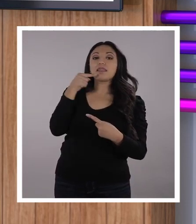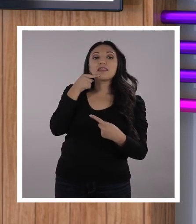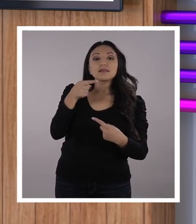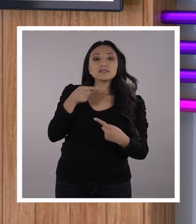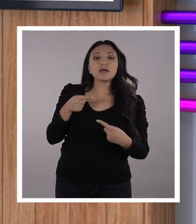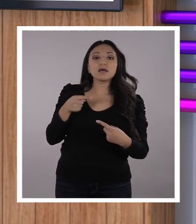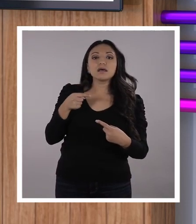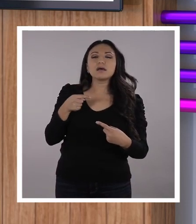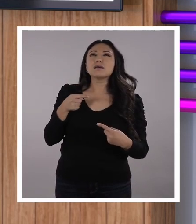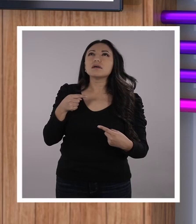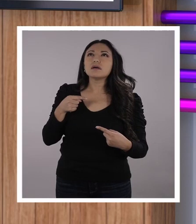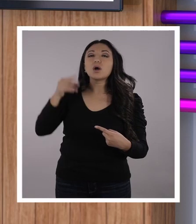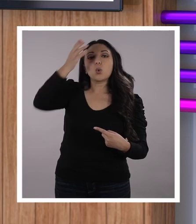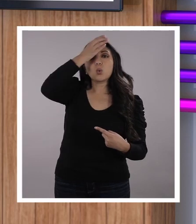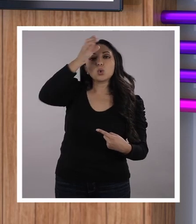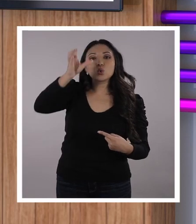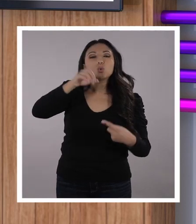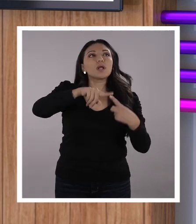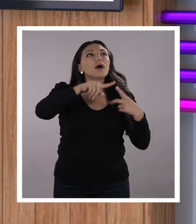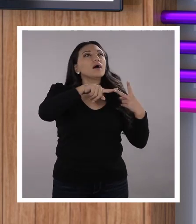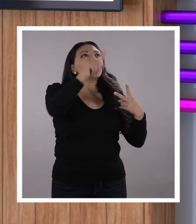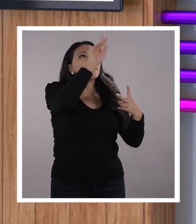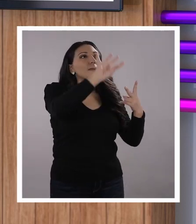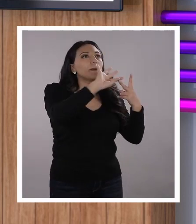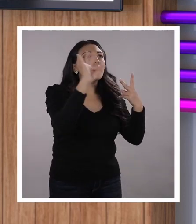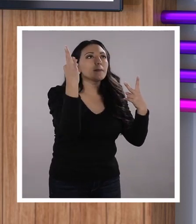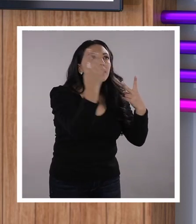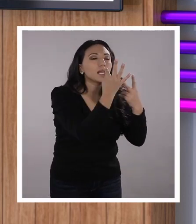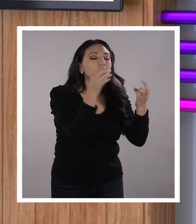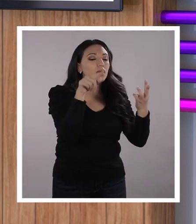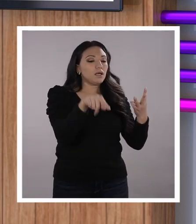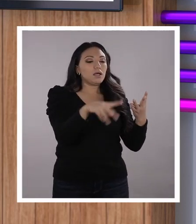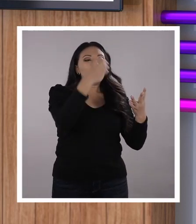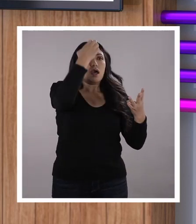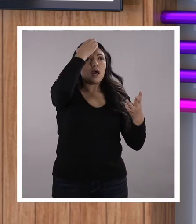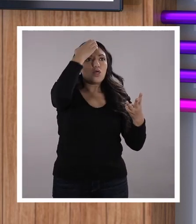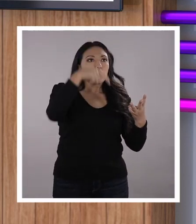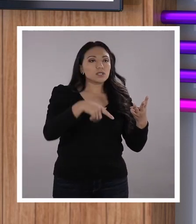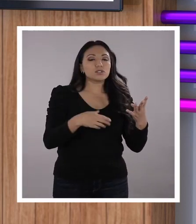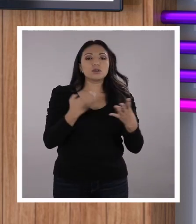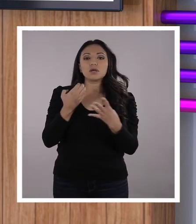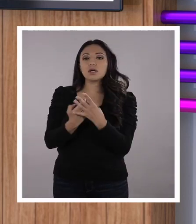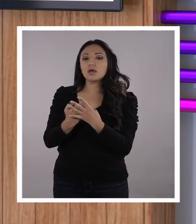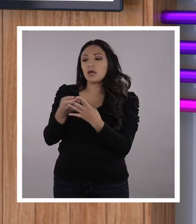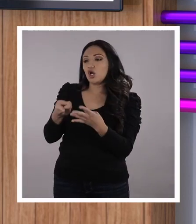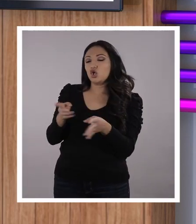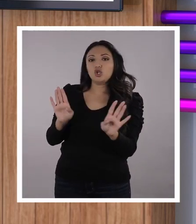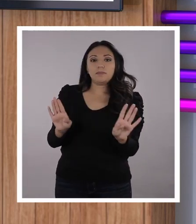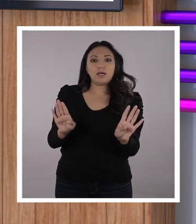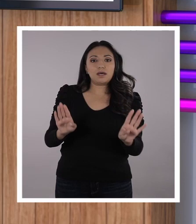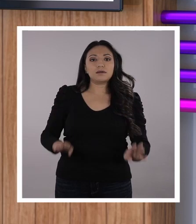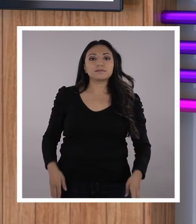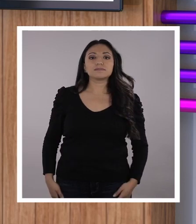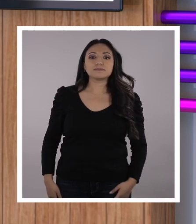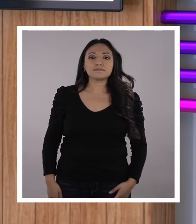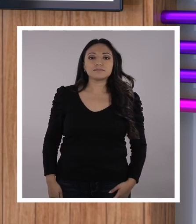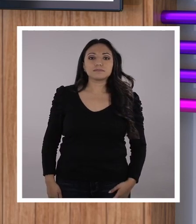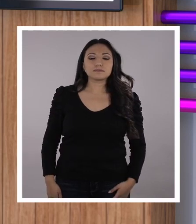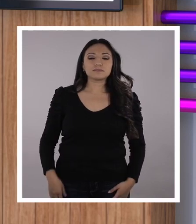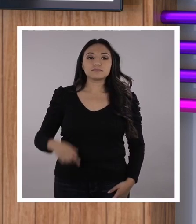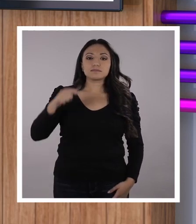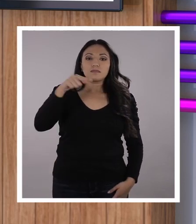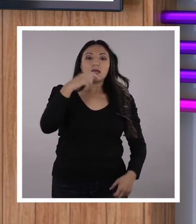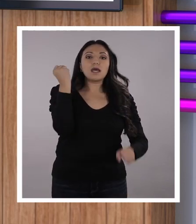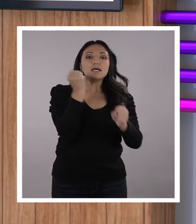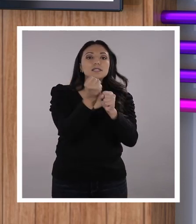A ver, los que alcanzo a leer yo, cultural, familia, educación, economía y hasta ahí llego porque no sé leer. Muy al bien.